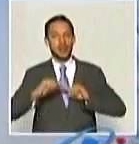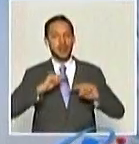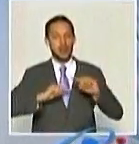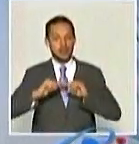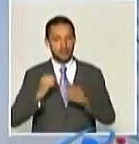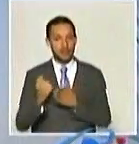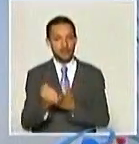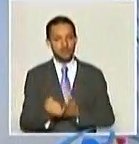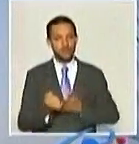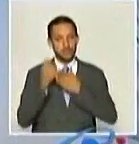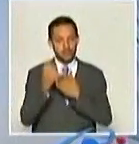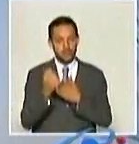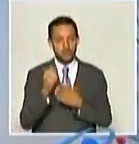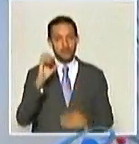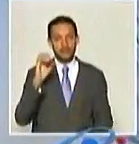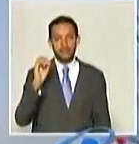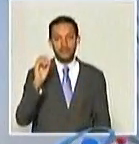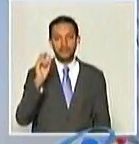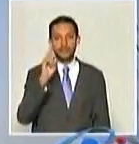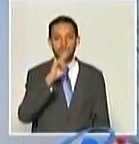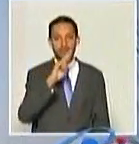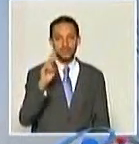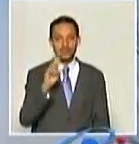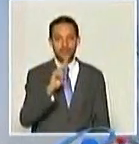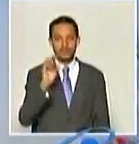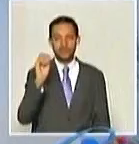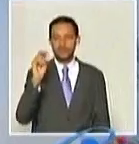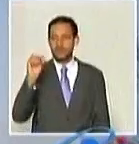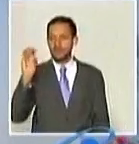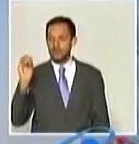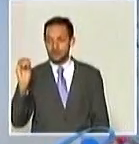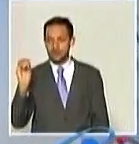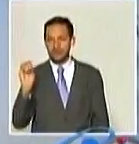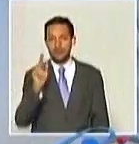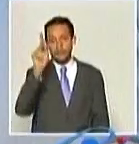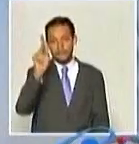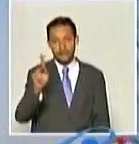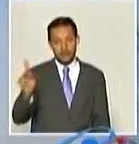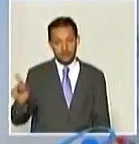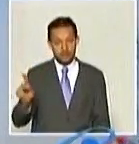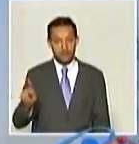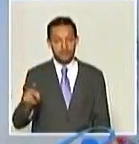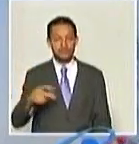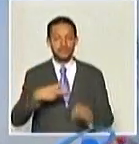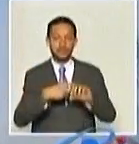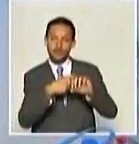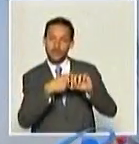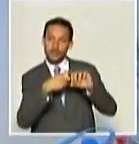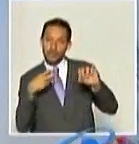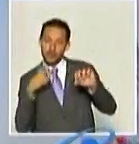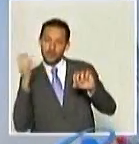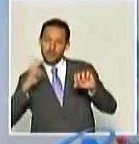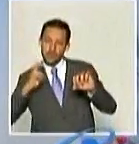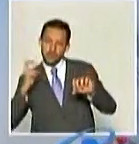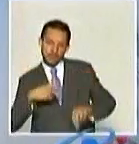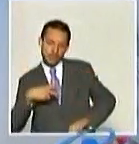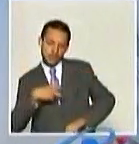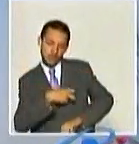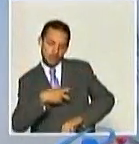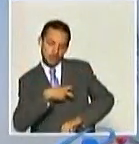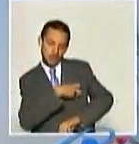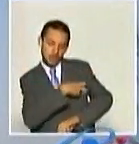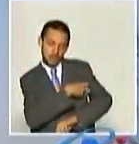método, porque hemos visto que pacientes con sueros, como lo hace el doctor Alonso, en aquellas